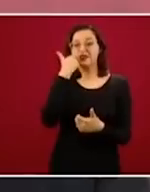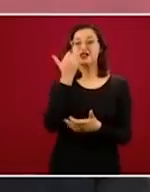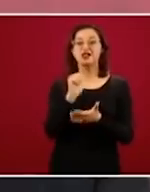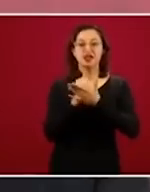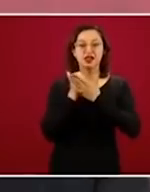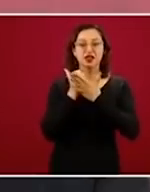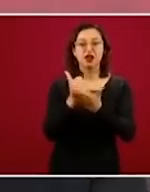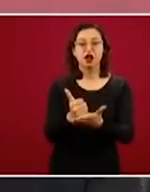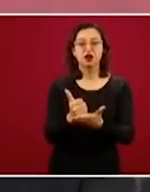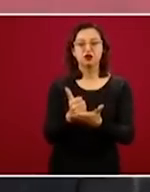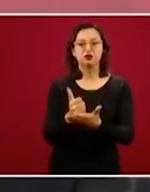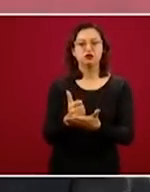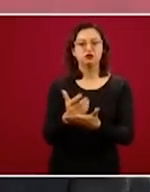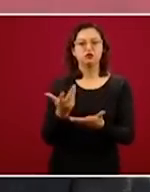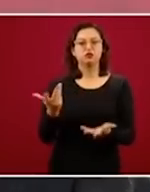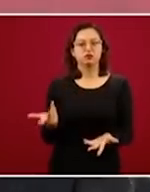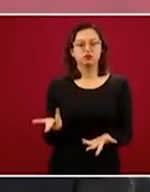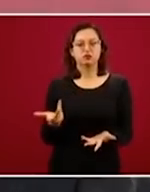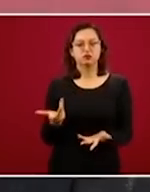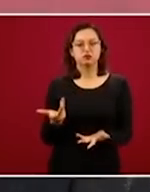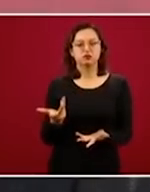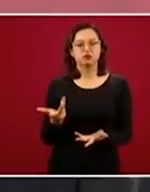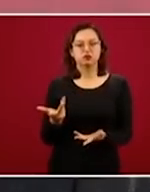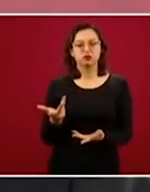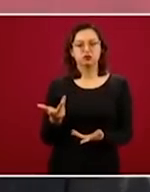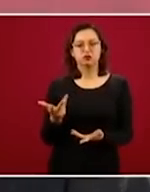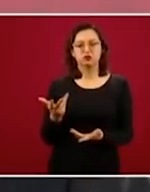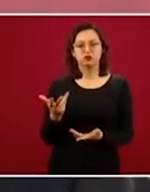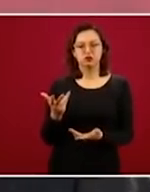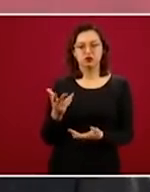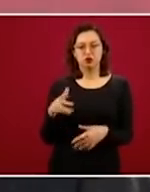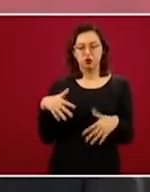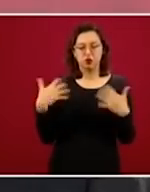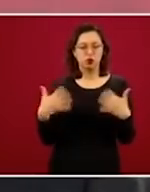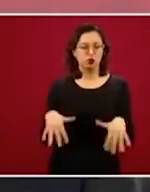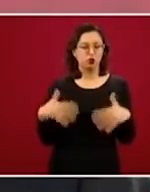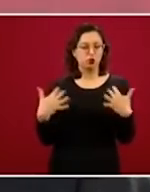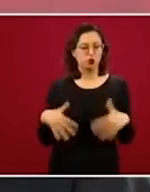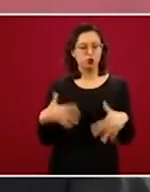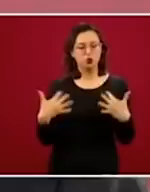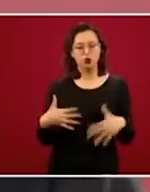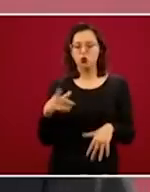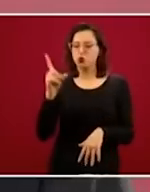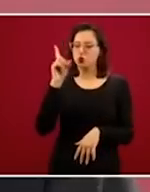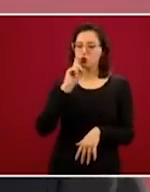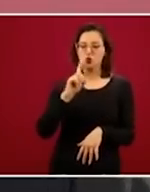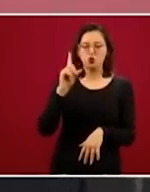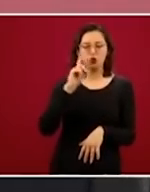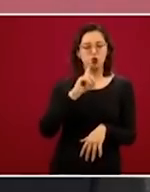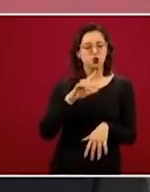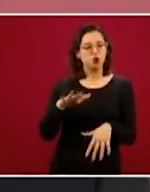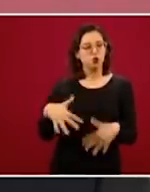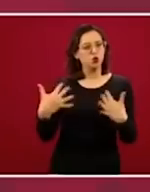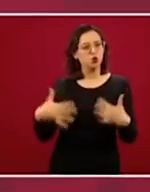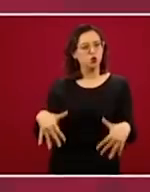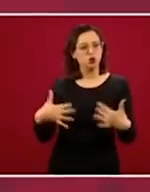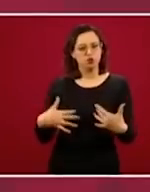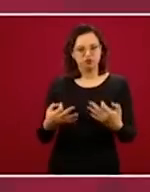se le reconoció pero una contribución muy importante